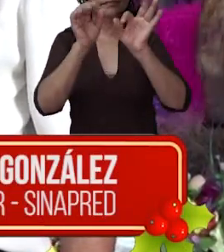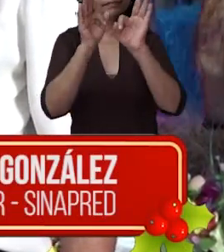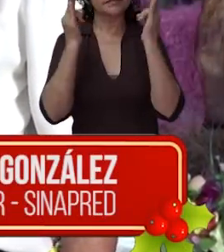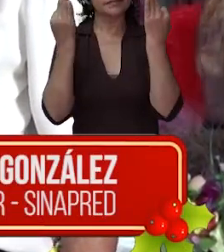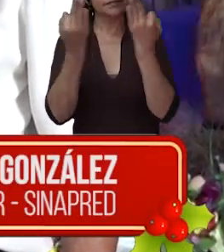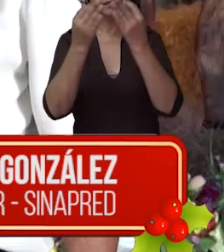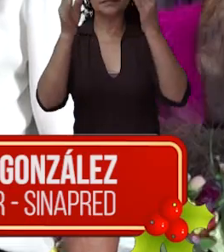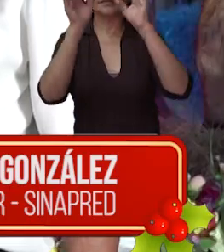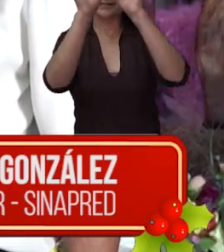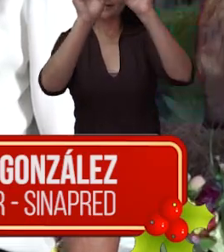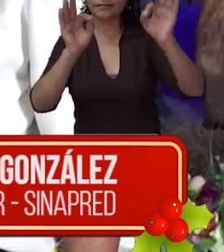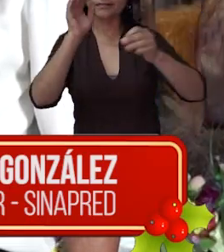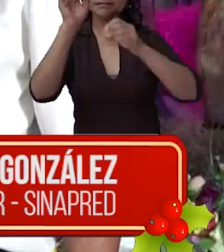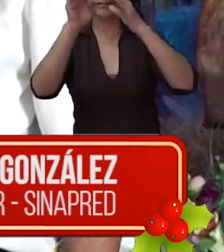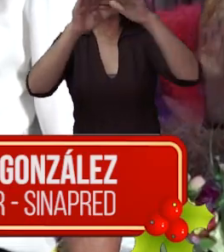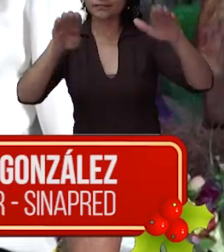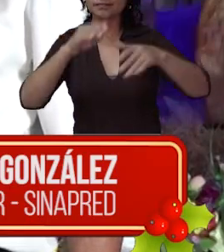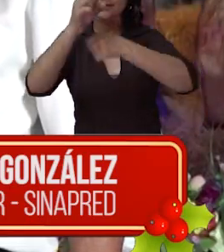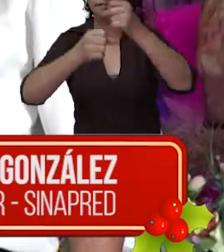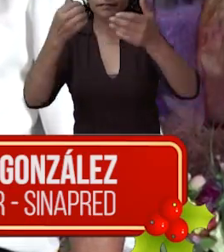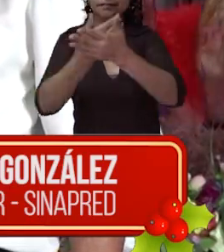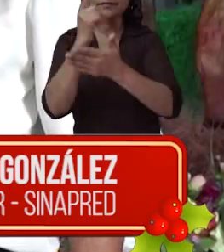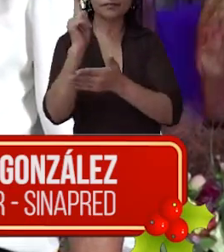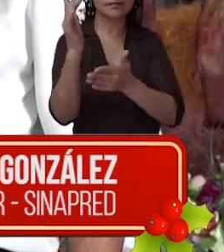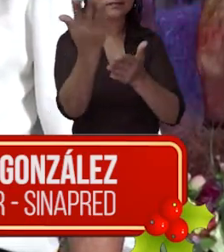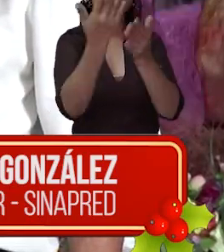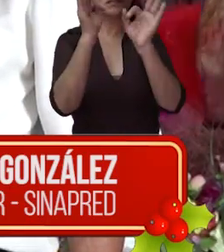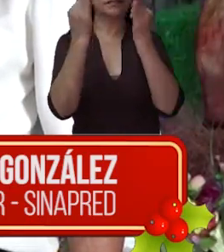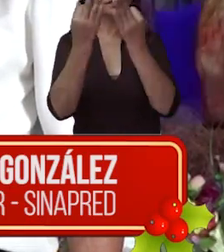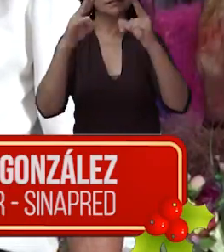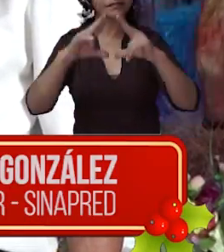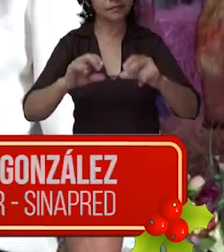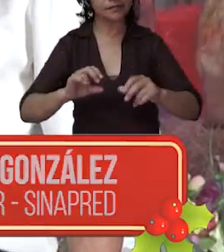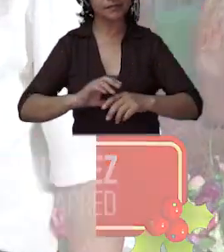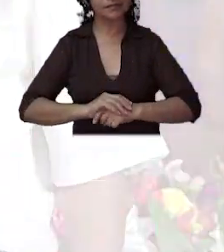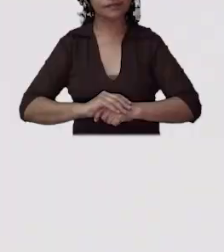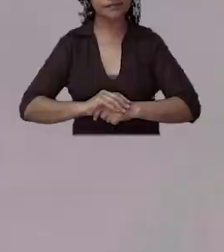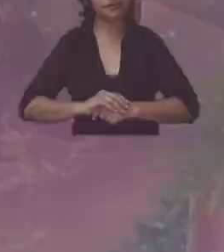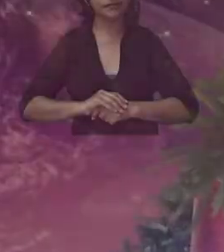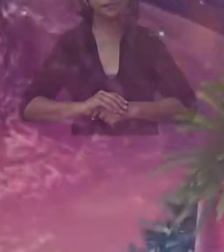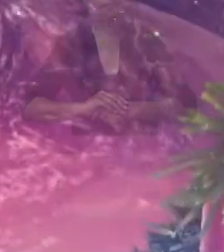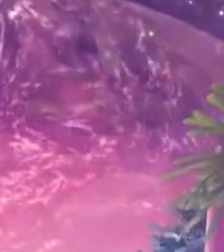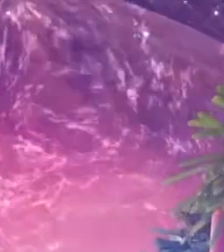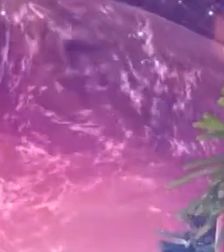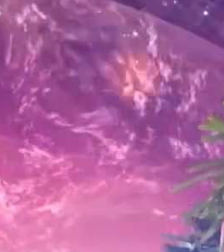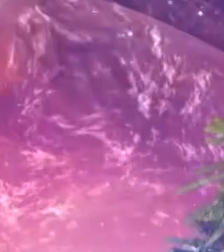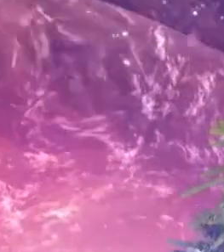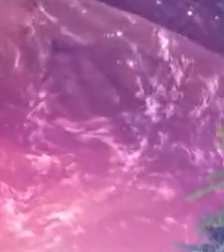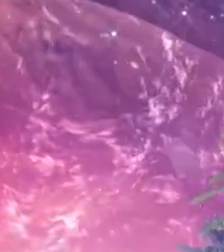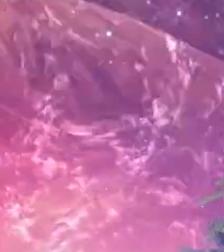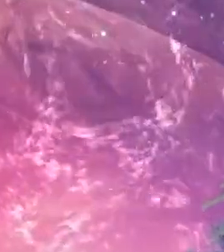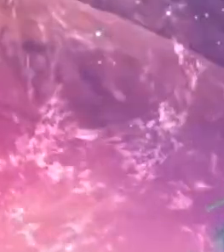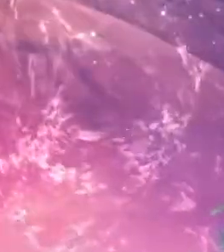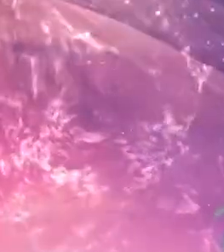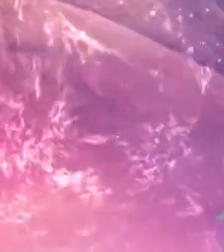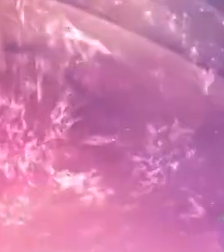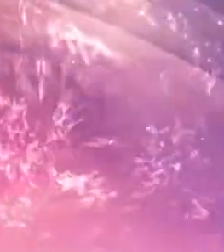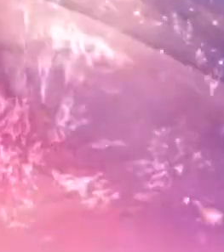nuestras familias. Feliz Navidad y un próspero año nuevo para todas las familias nicaragüenses. Noche